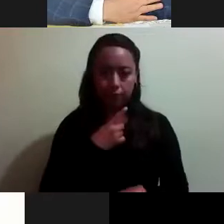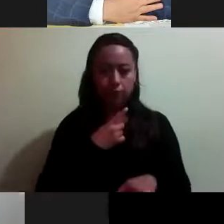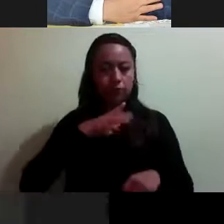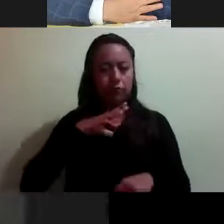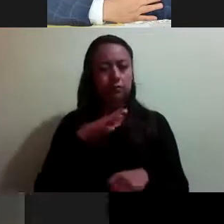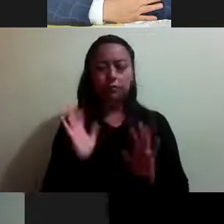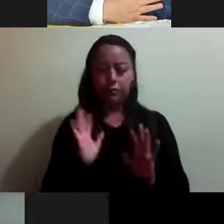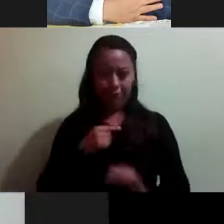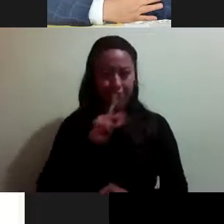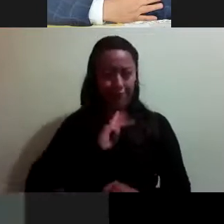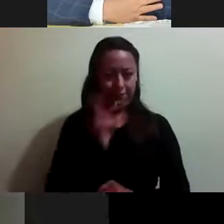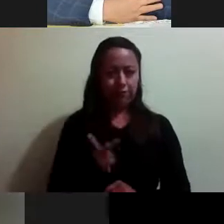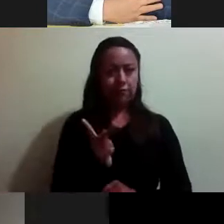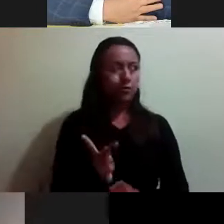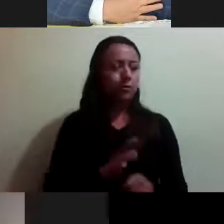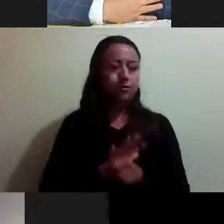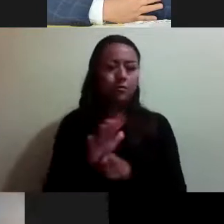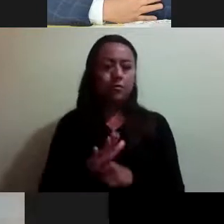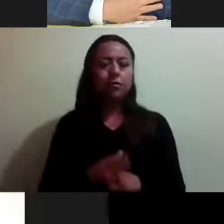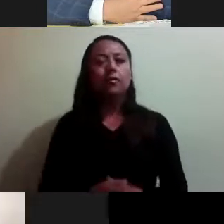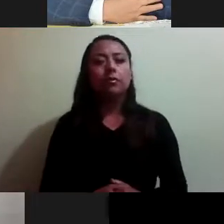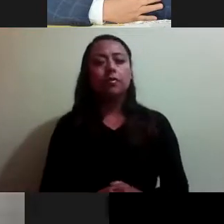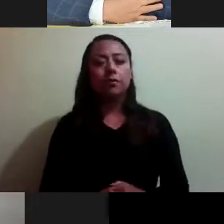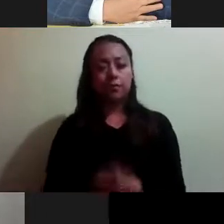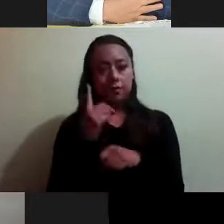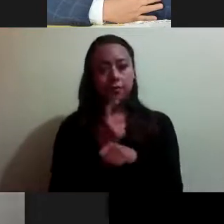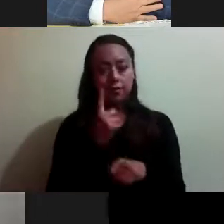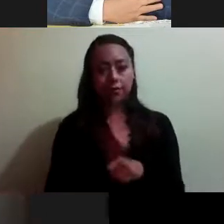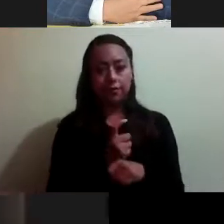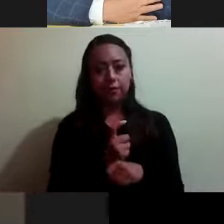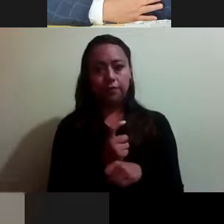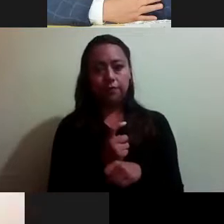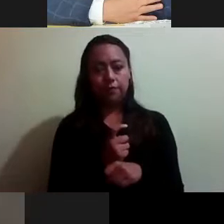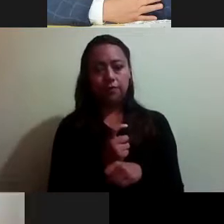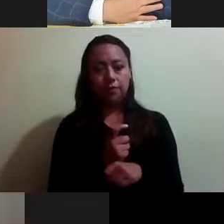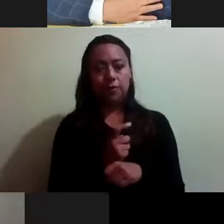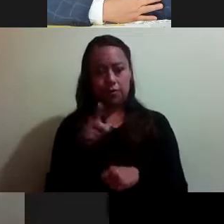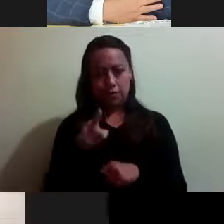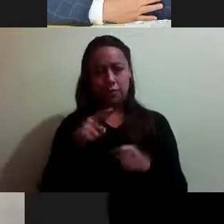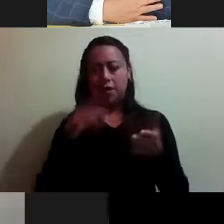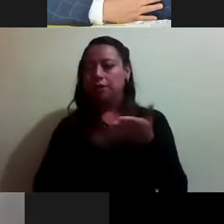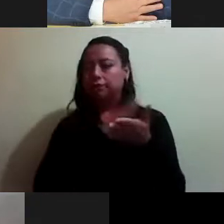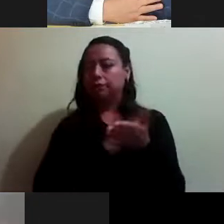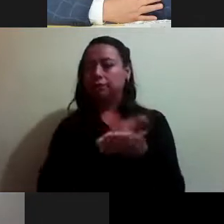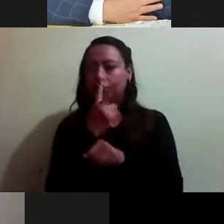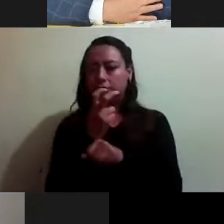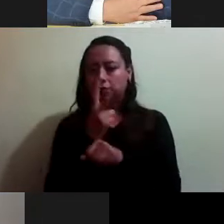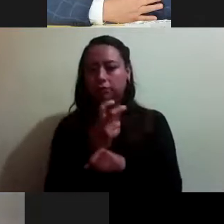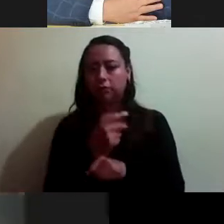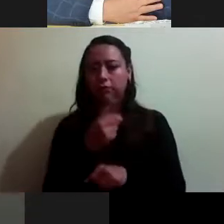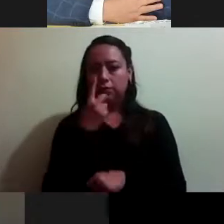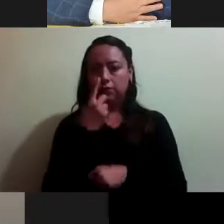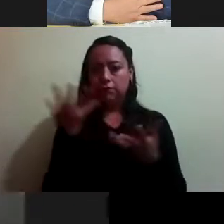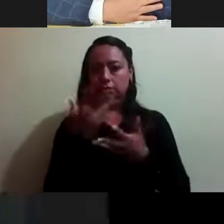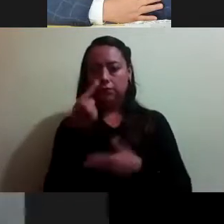es en los siguientes sentidos. Primero, ustedes en su segunda página nos hacen un planteamiento de